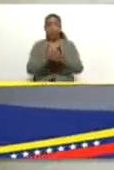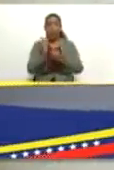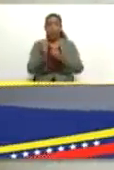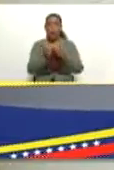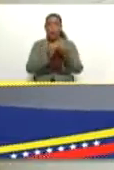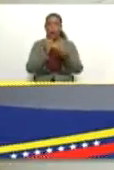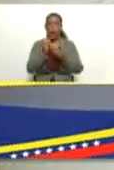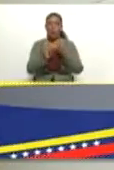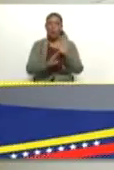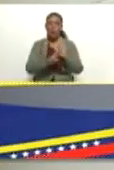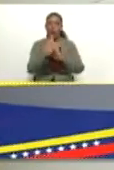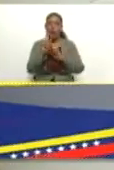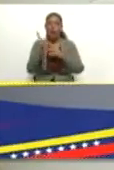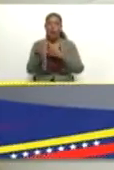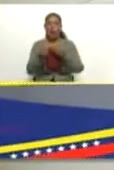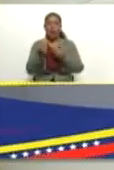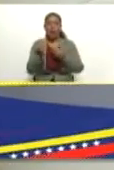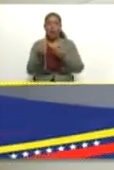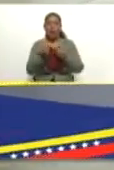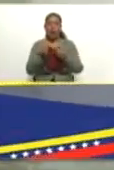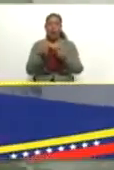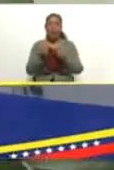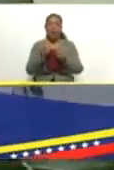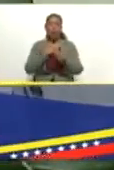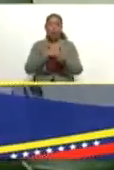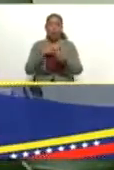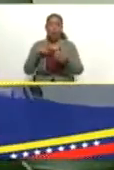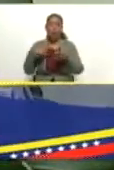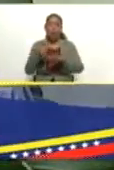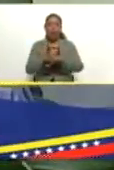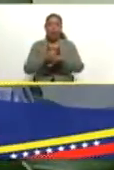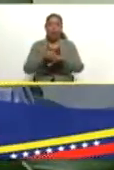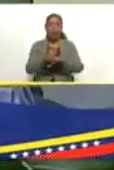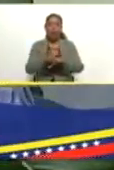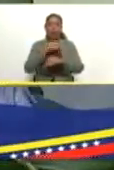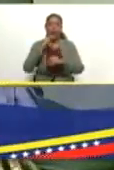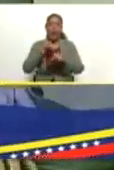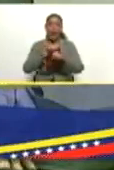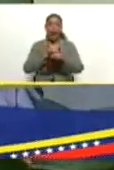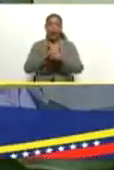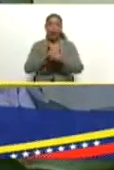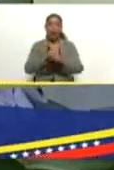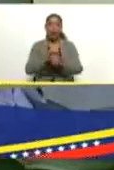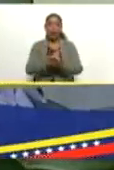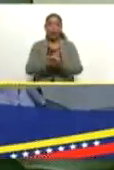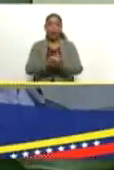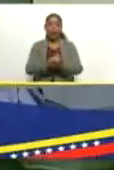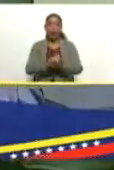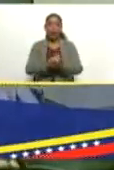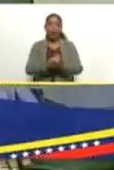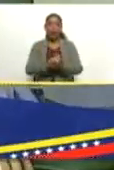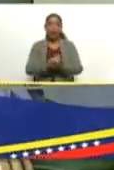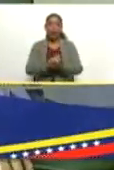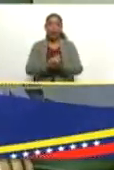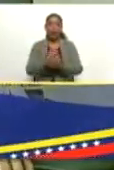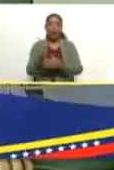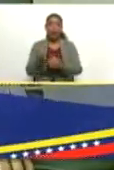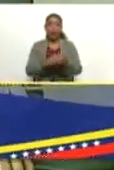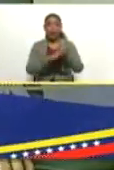se desarrolla eso? Yo quisiera que nuestro gobernador Héctor Rodríguez Castro, uno de nuestros